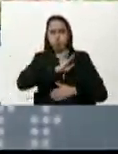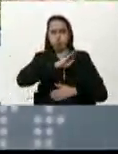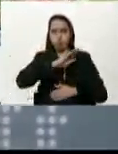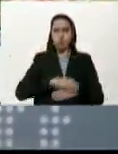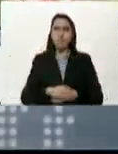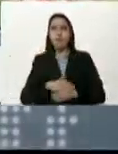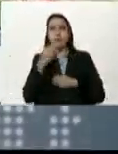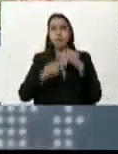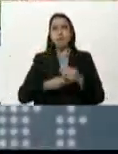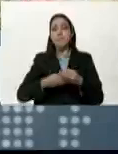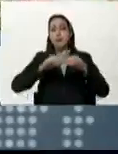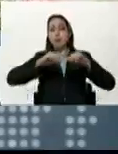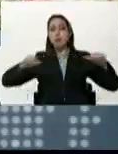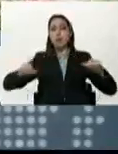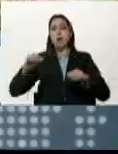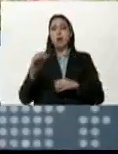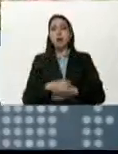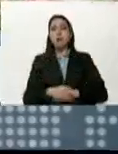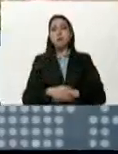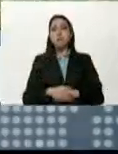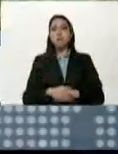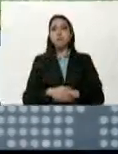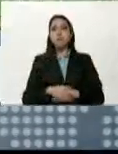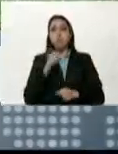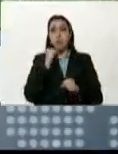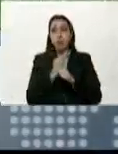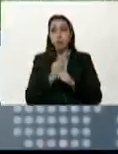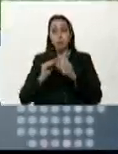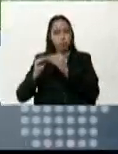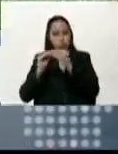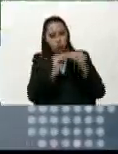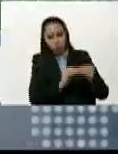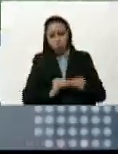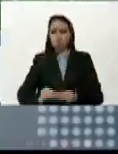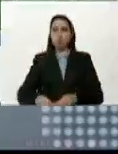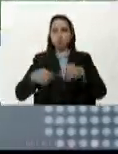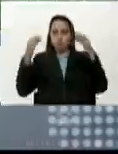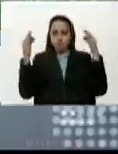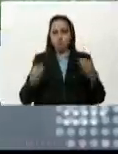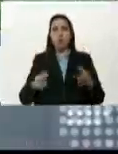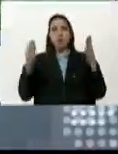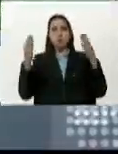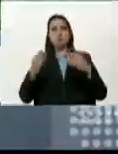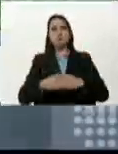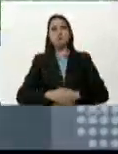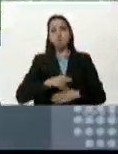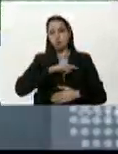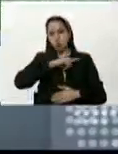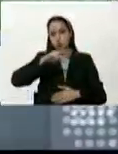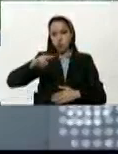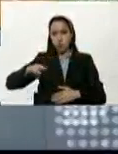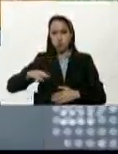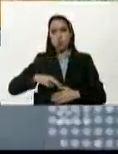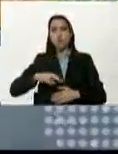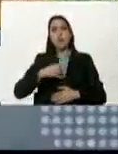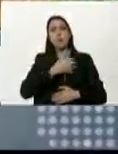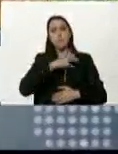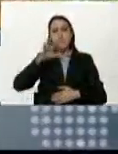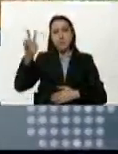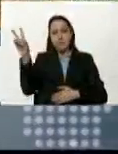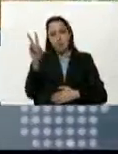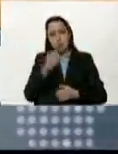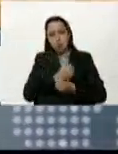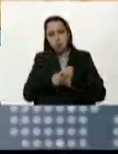siembra de la tierra recuperar las recuperar las recuperar la nuestra amada patria venezuela